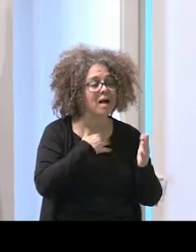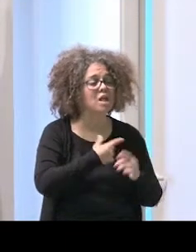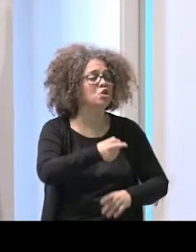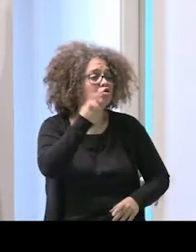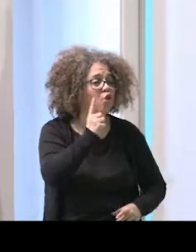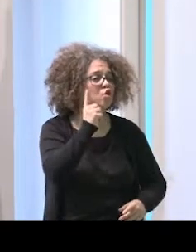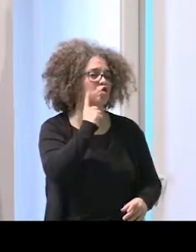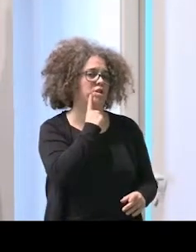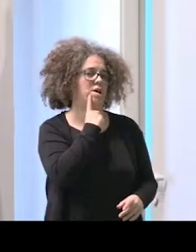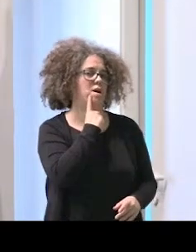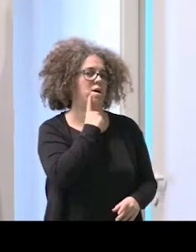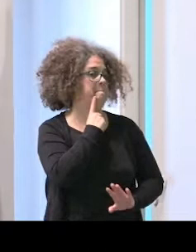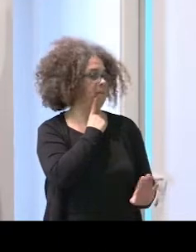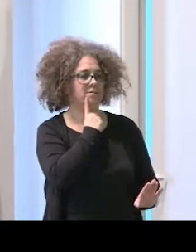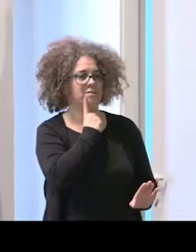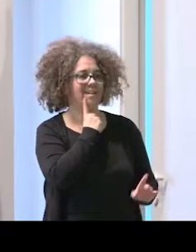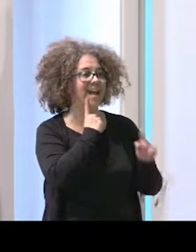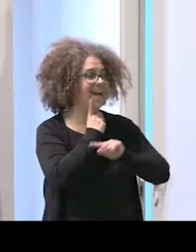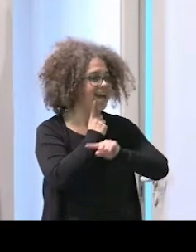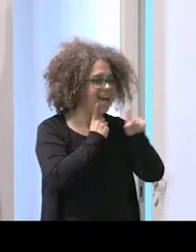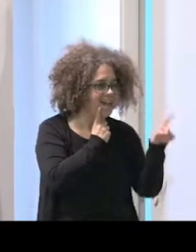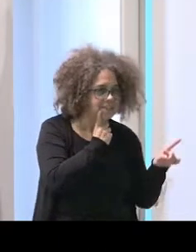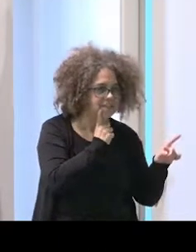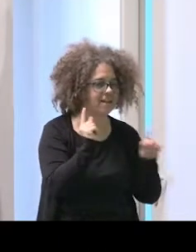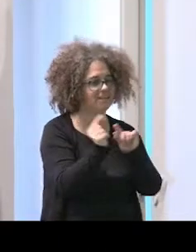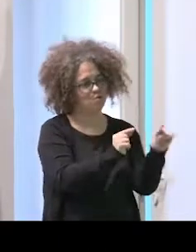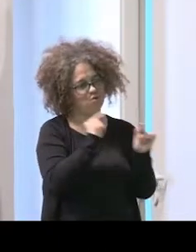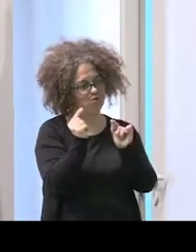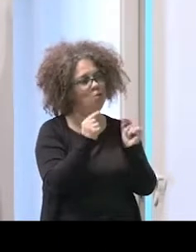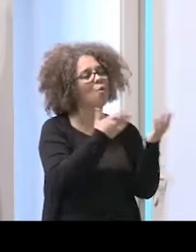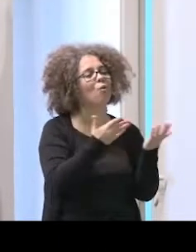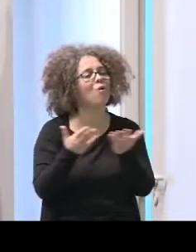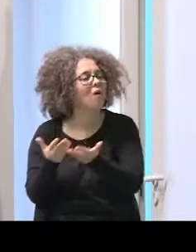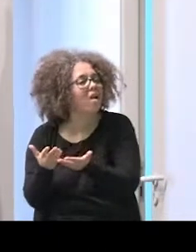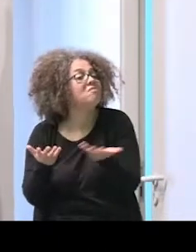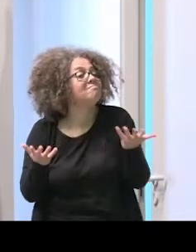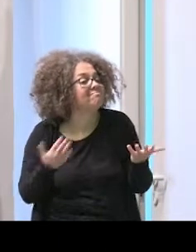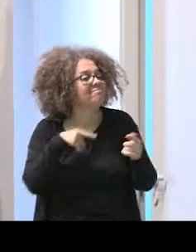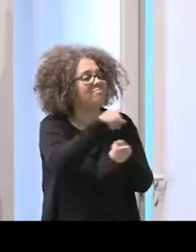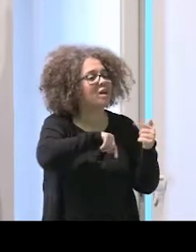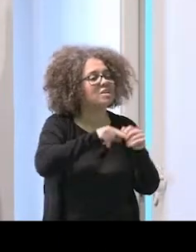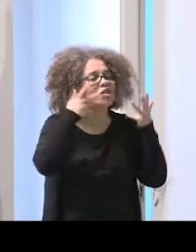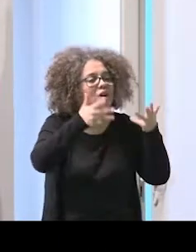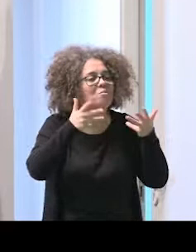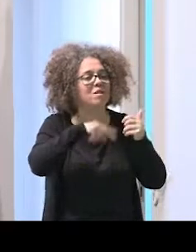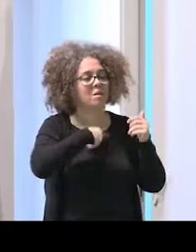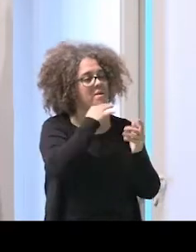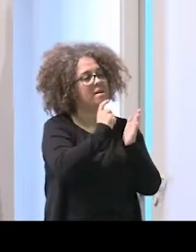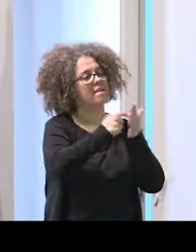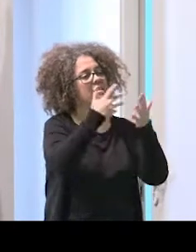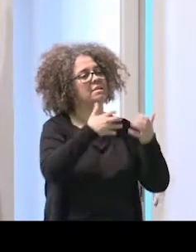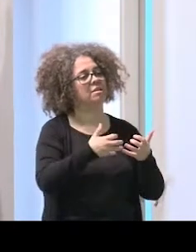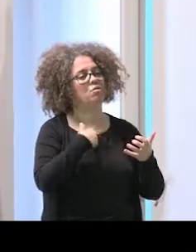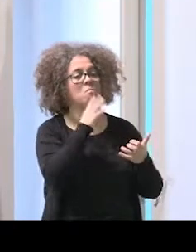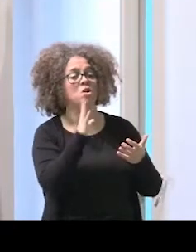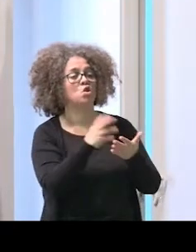sordera. Ahí está el punto del caballo de batalla, ahí está la discusión, ¿vale? Porque en realidad eso es lo que está recomendado en escrito, pero todos